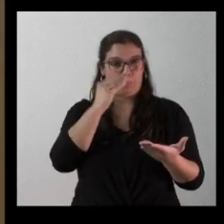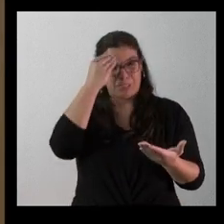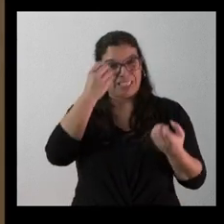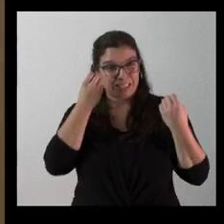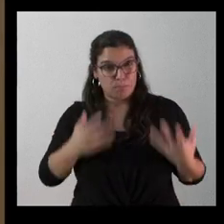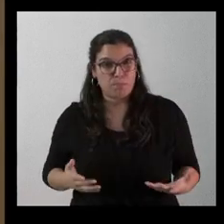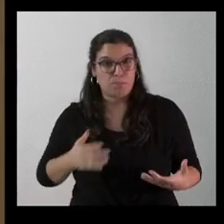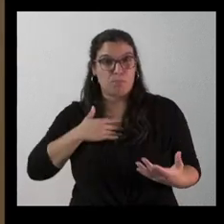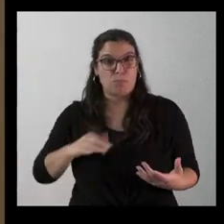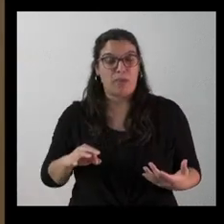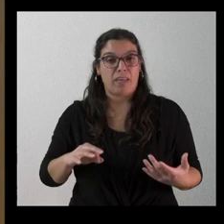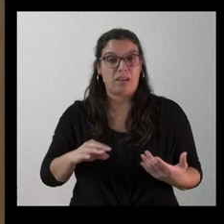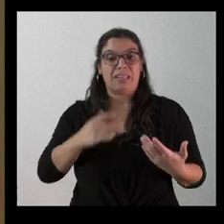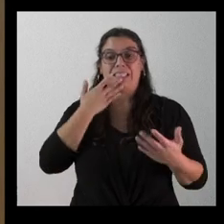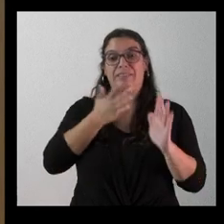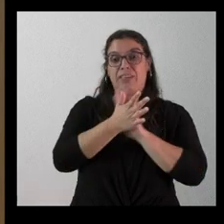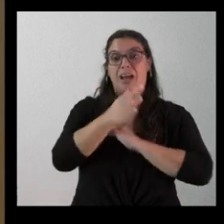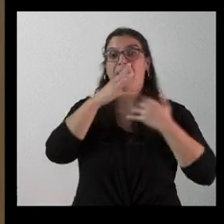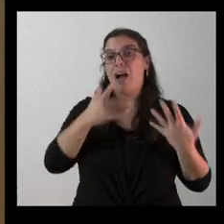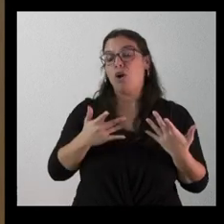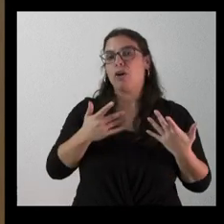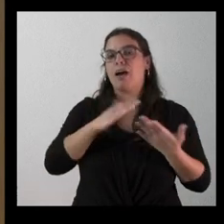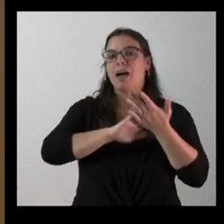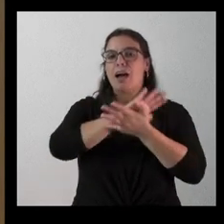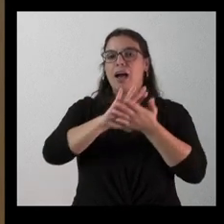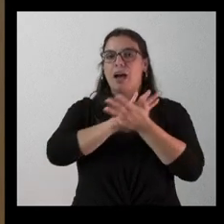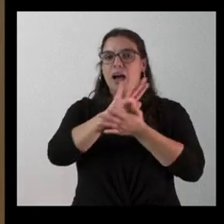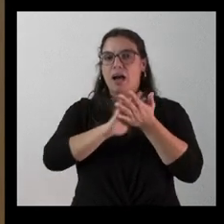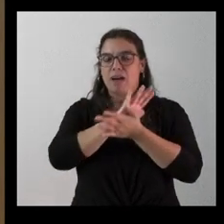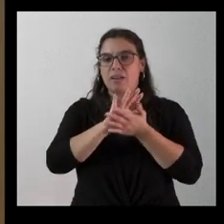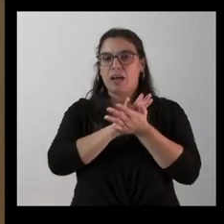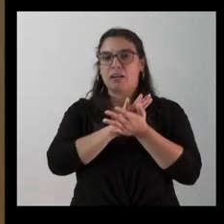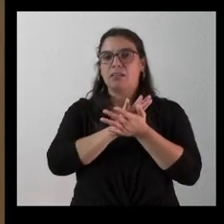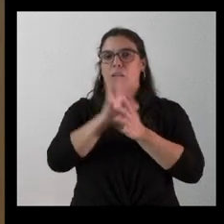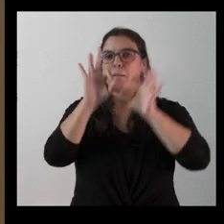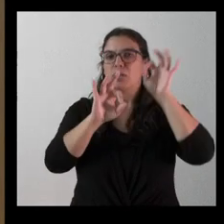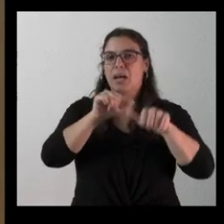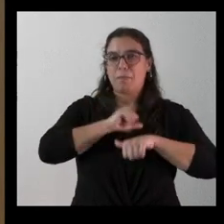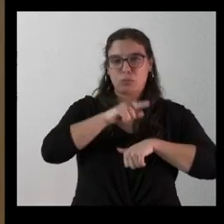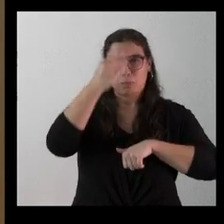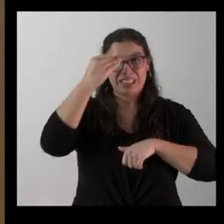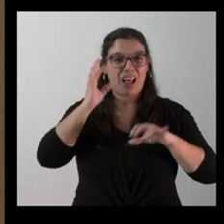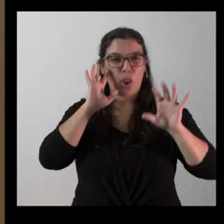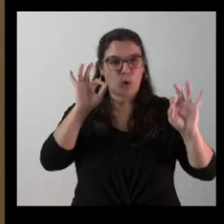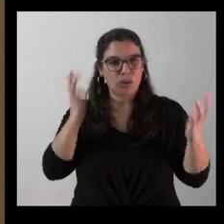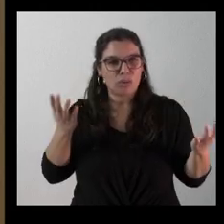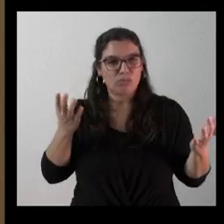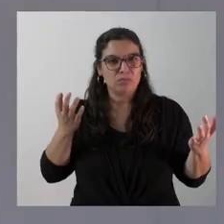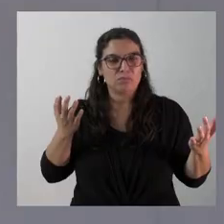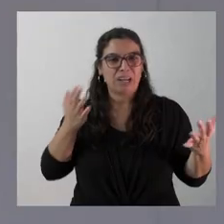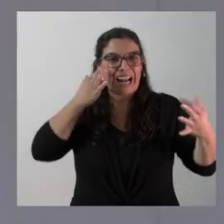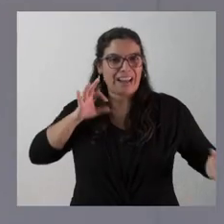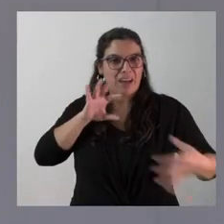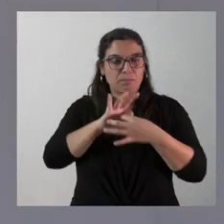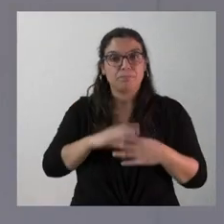es decir hablar en este momento de tasas del 3 del 5 le parece realista en